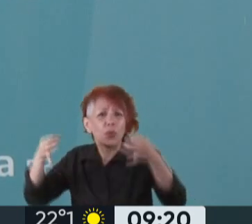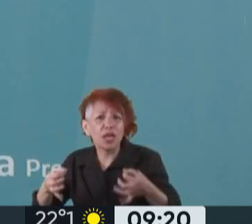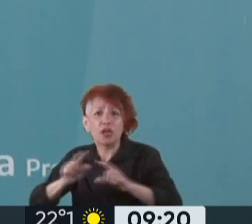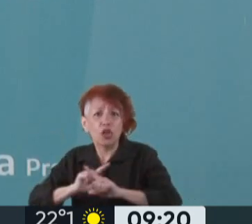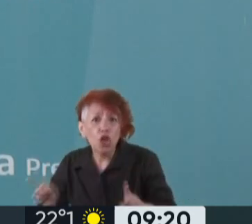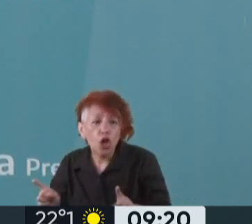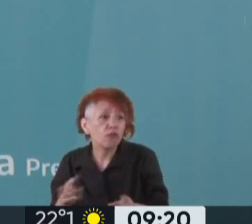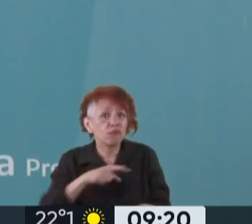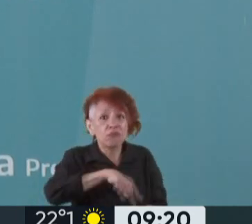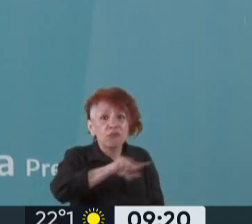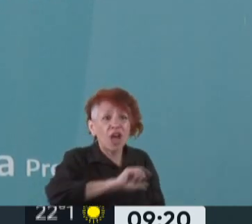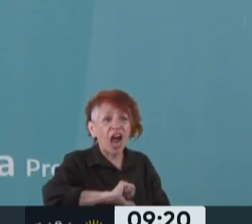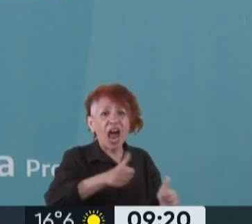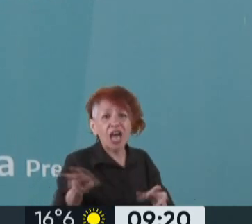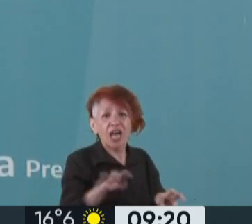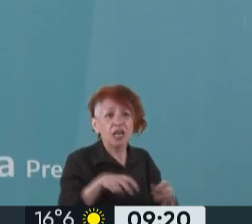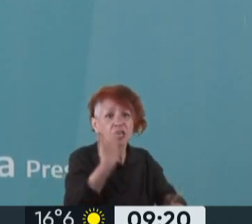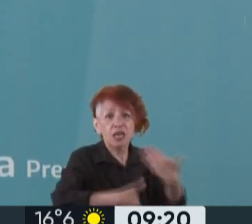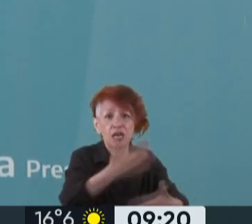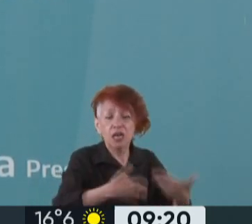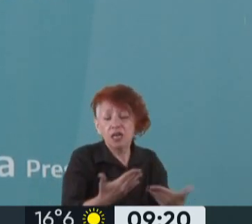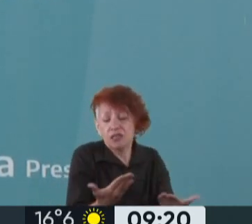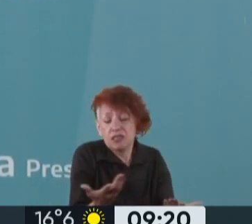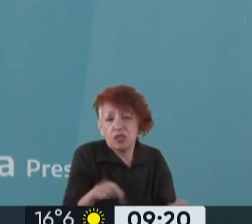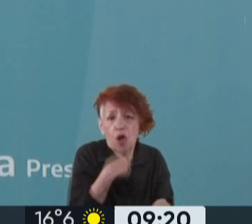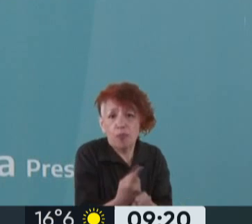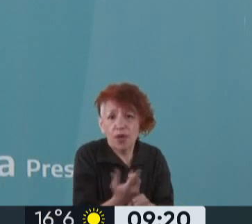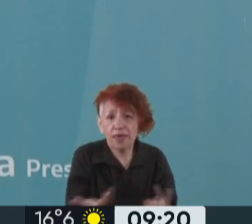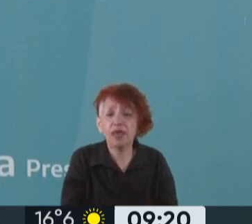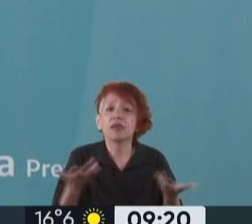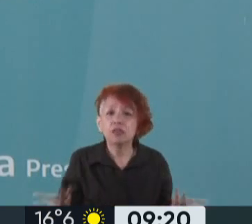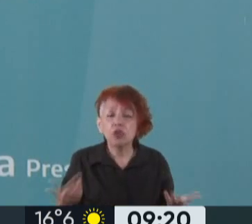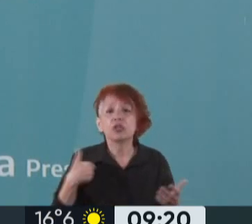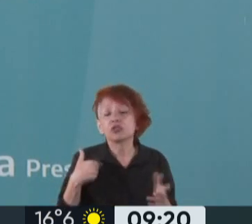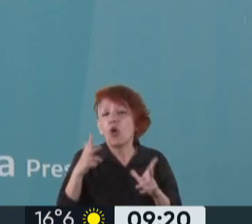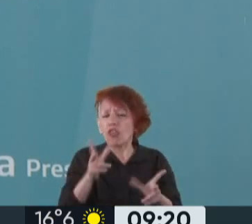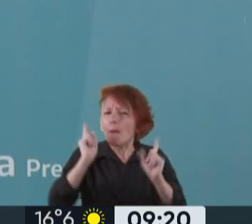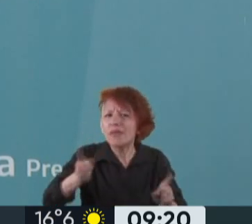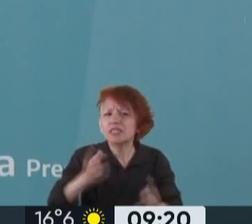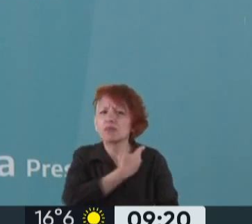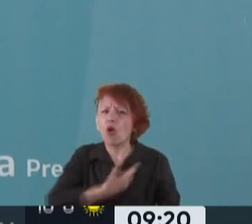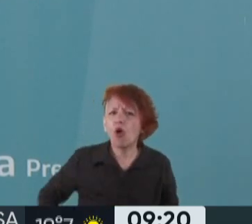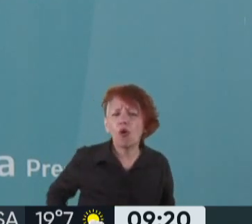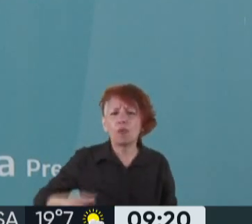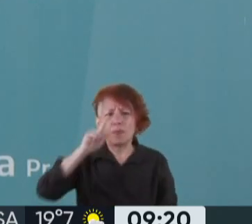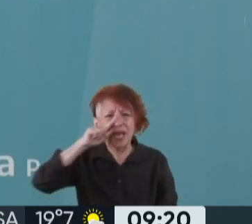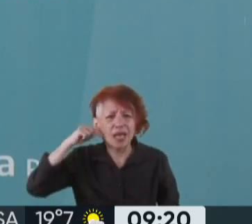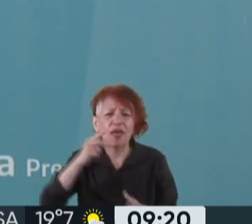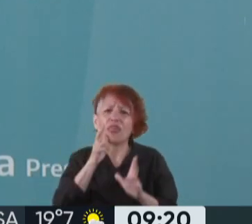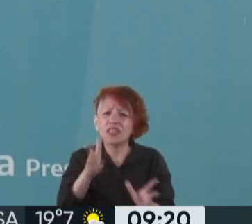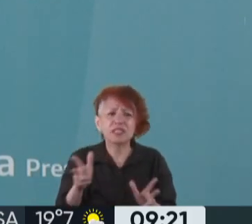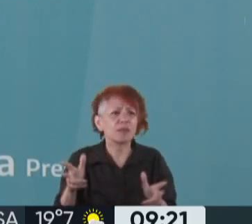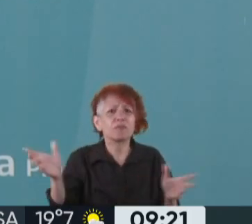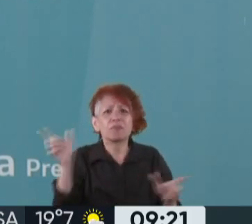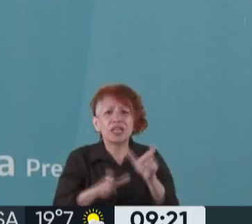ganancias que ellos tienen, no van a poder llevar adelante la vida que desean. Por lo tanto, tal como repite el presidente permanentemente, nadie se salva solo